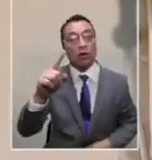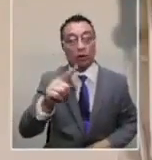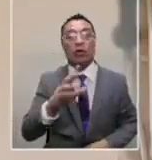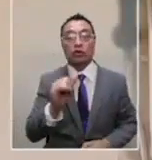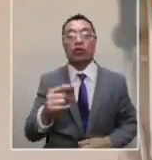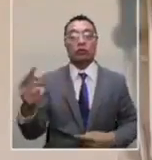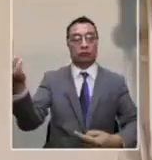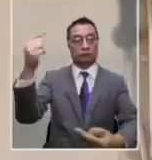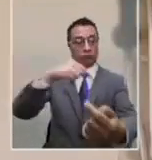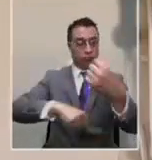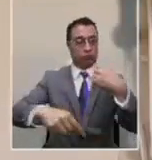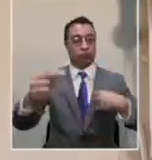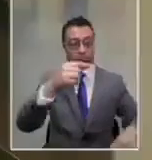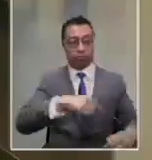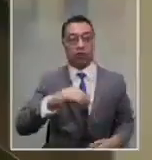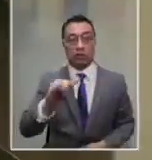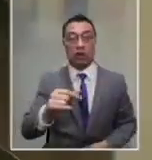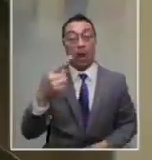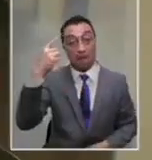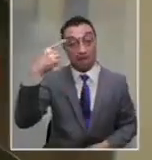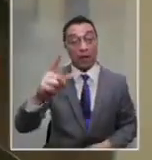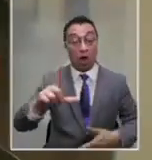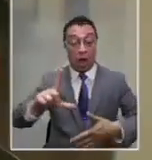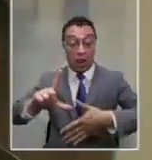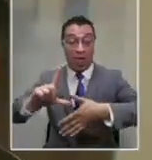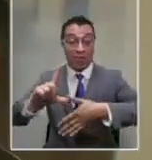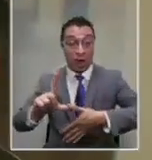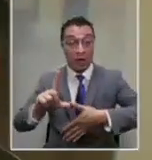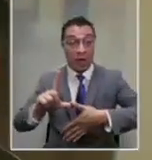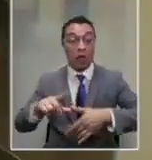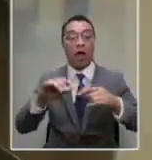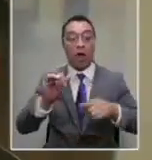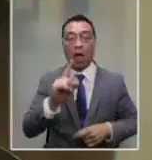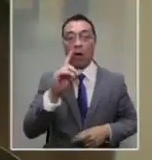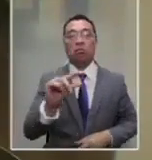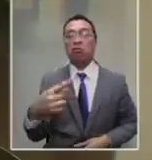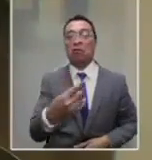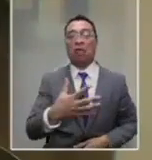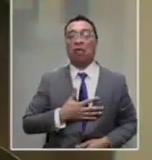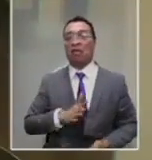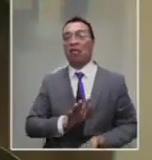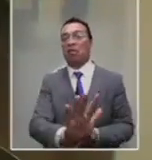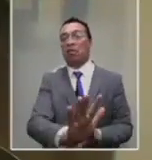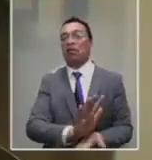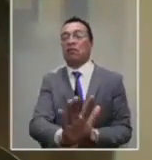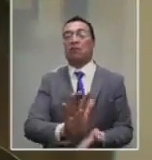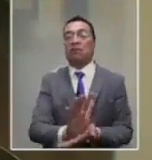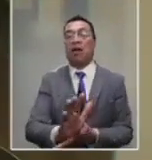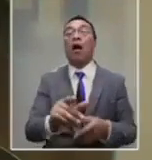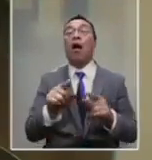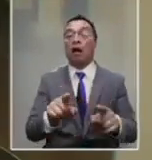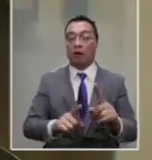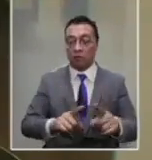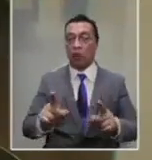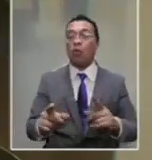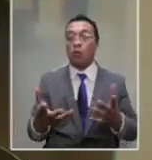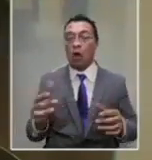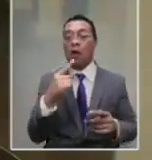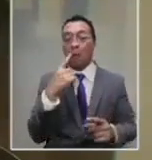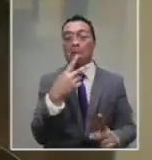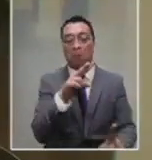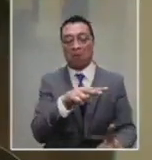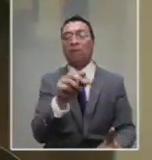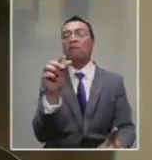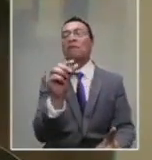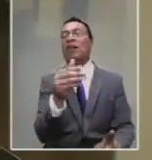ese referente de que nos constituyó. Y sin embargo, respecto a los países latinoamericanos, hay una suerte de desprecio hacia esos países que se los mira con